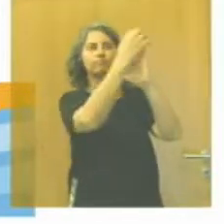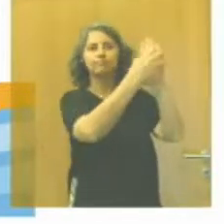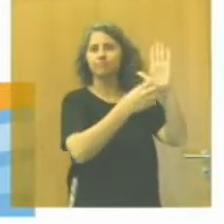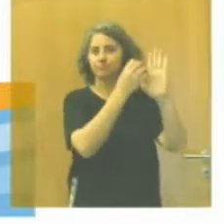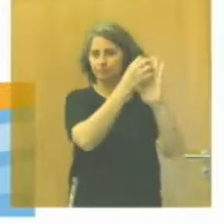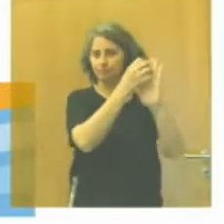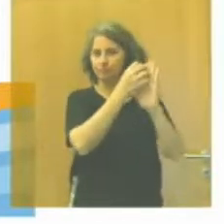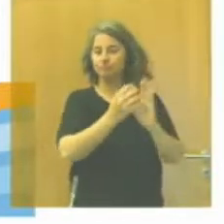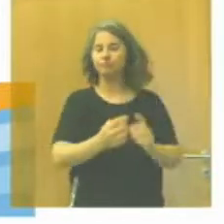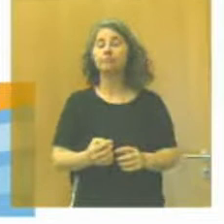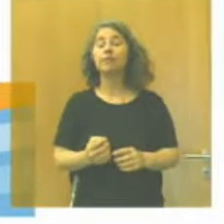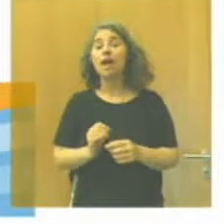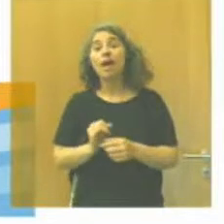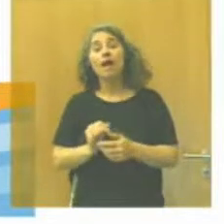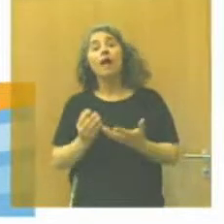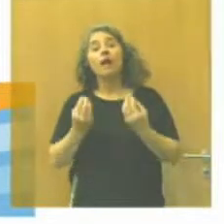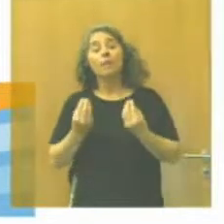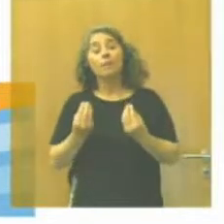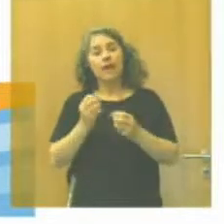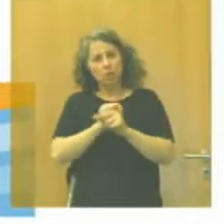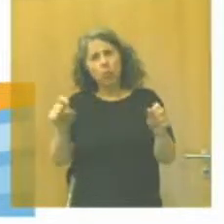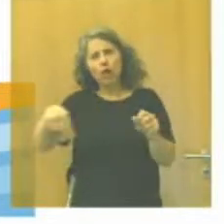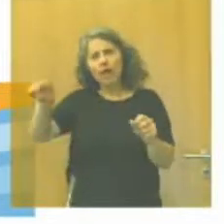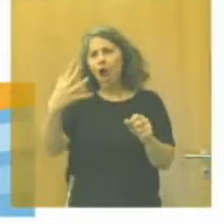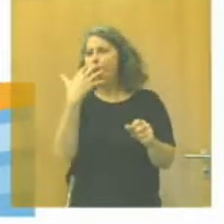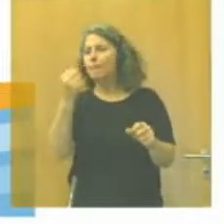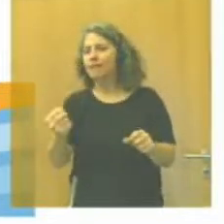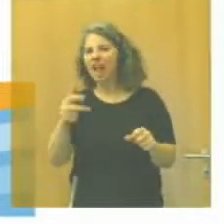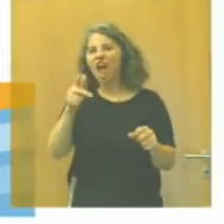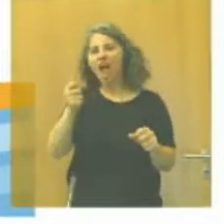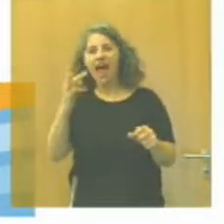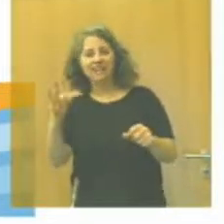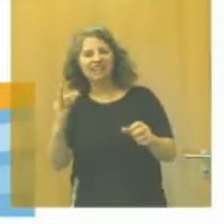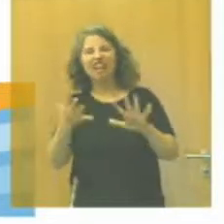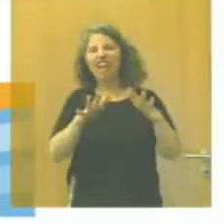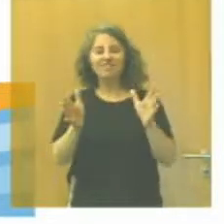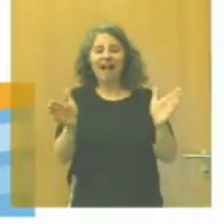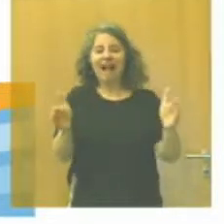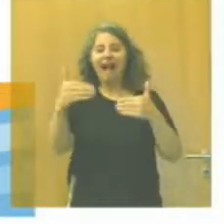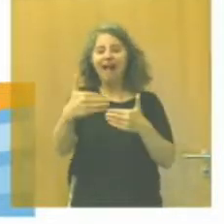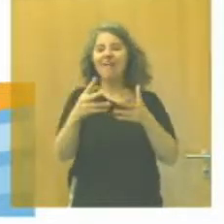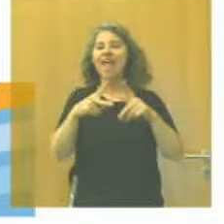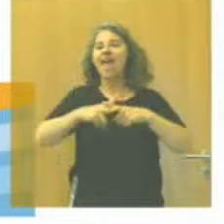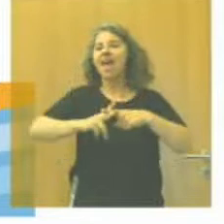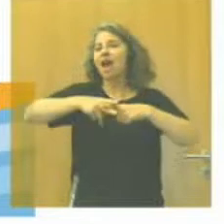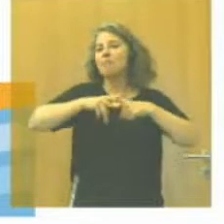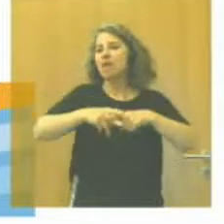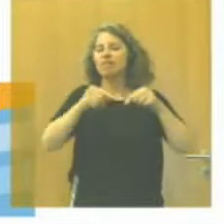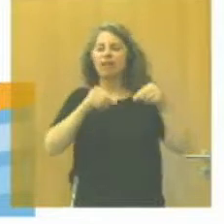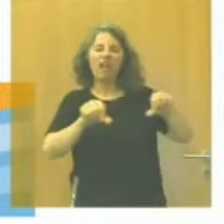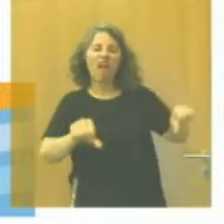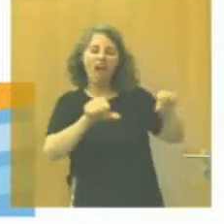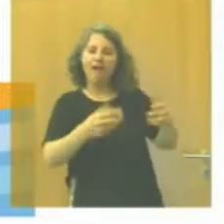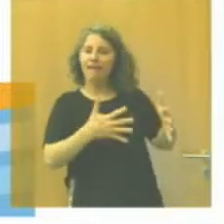La introducción, para que entiendan un poco el HAT, que es una caja de herramientas, está desarrollado